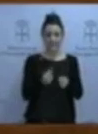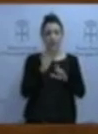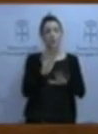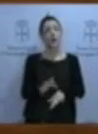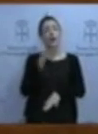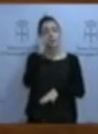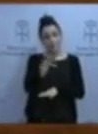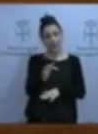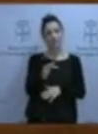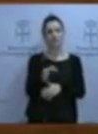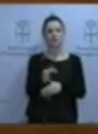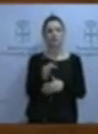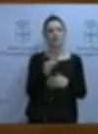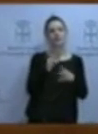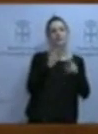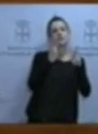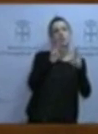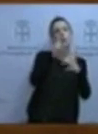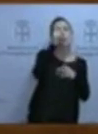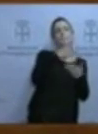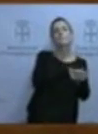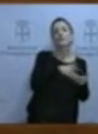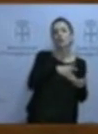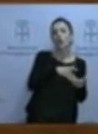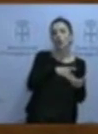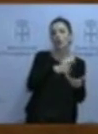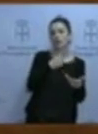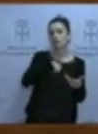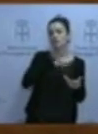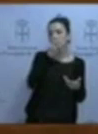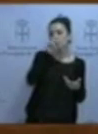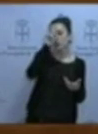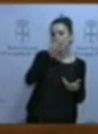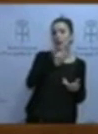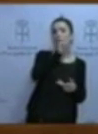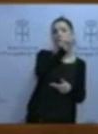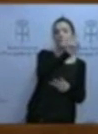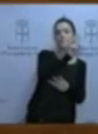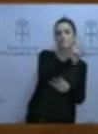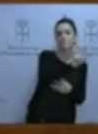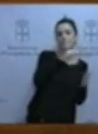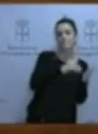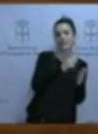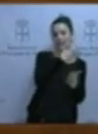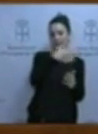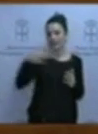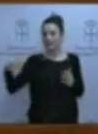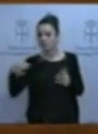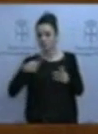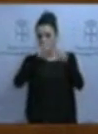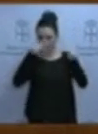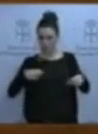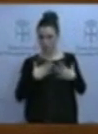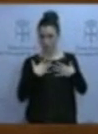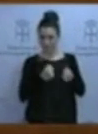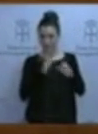capítulos del 1 millón recordemos, 1.550 millones de presupuesto sanitario, mientras que a través de otros